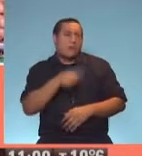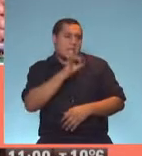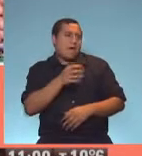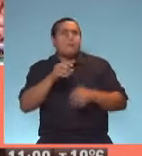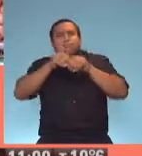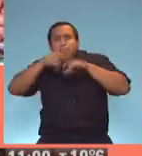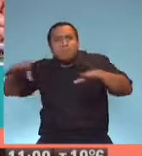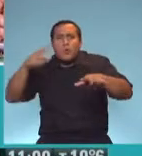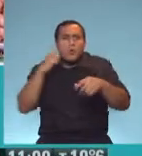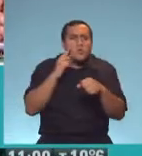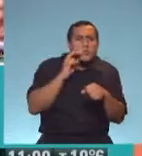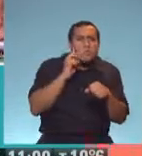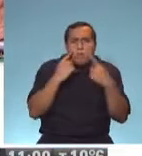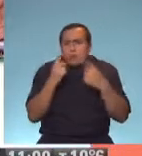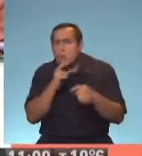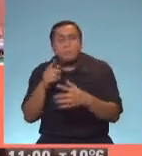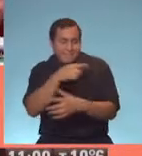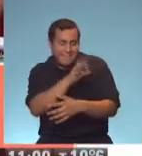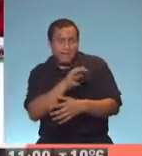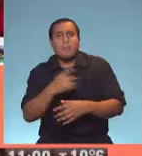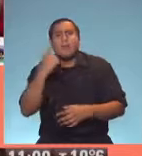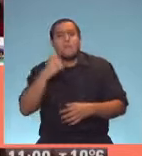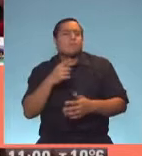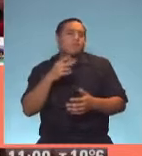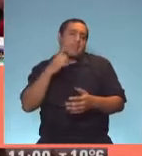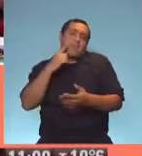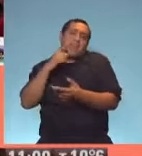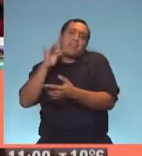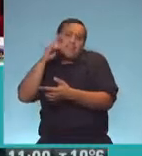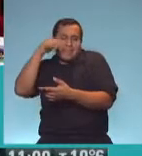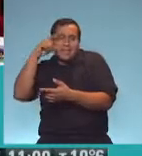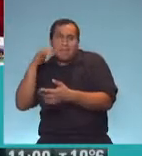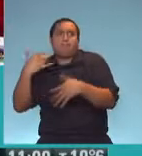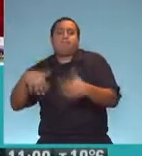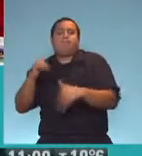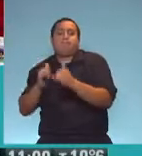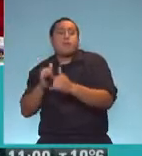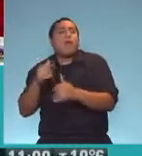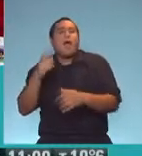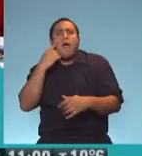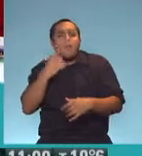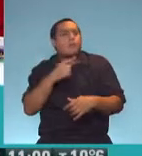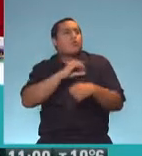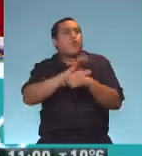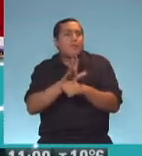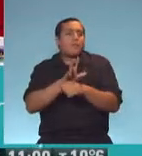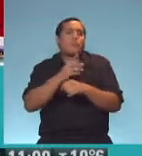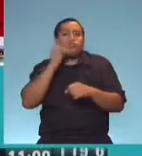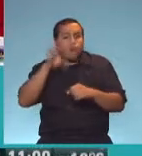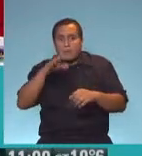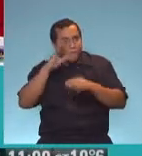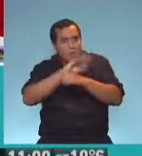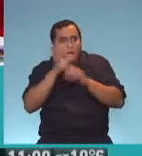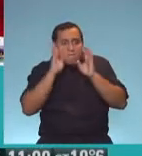¿Cómo ves esta situación del coronavirus, más allá del dengue, que recién lo decíamos, y está buenísimo abordar algunos temas, porque más allá del coronavirus hay un montón de cosas que